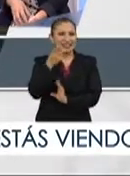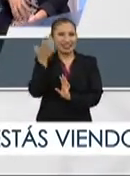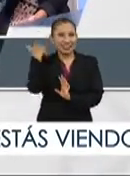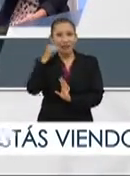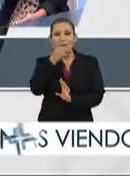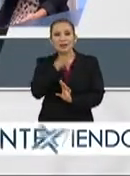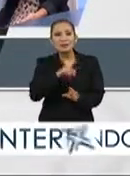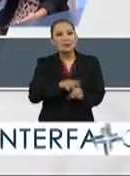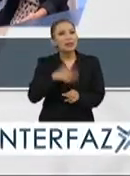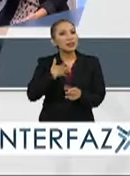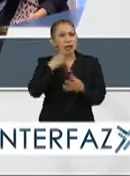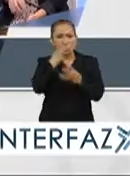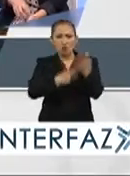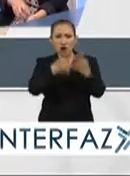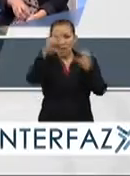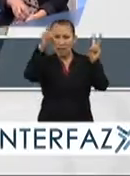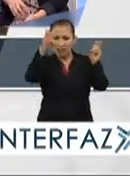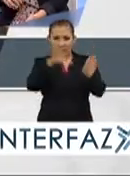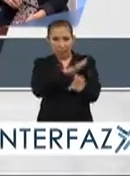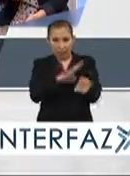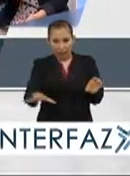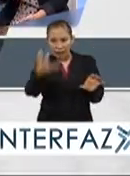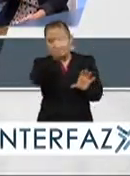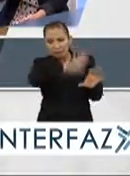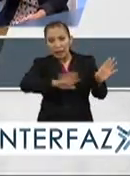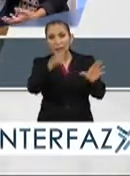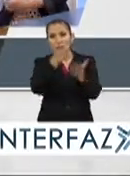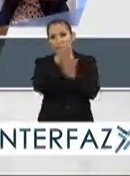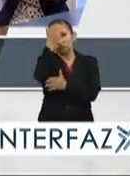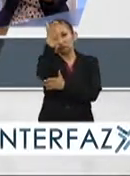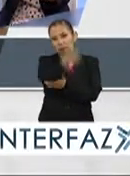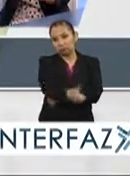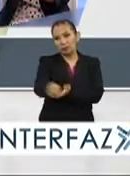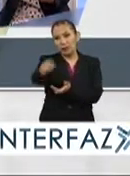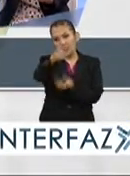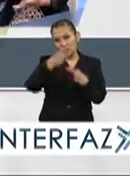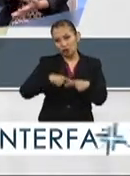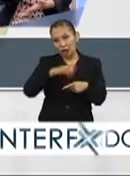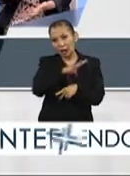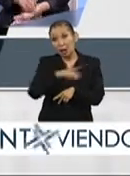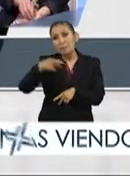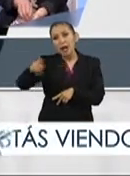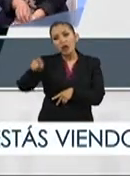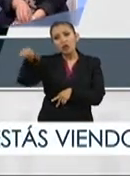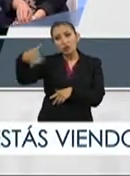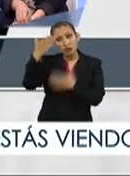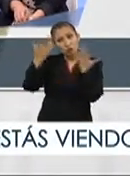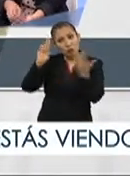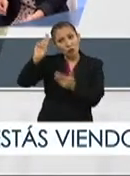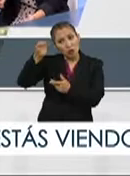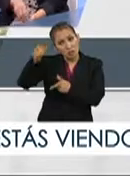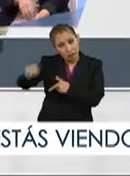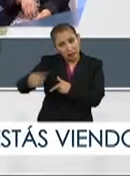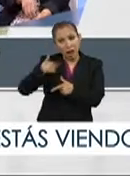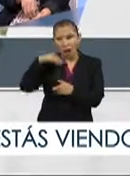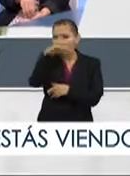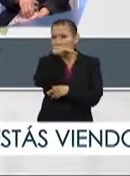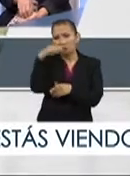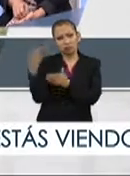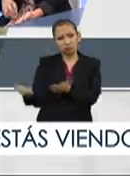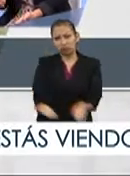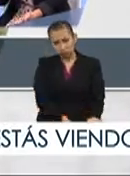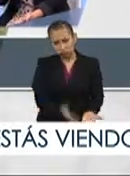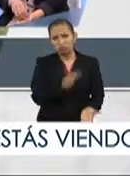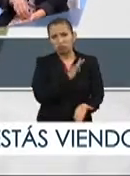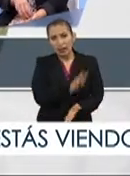decía, el festival tiene un programa general que tiene un costo para el público general, pero si eres estudiante universitario es totalmente